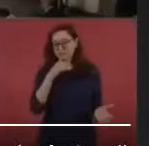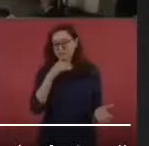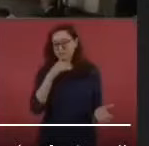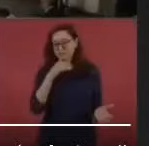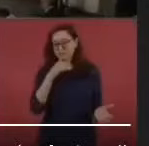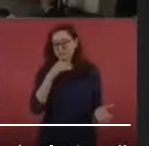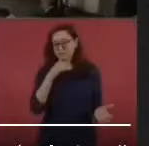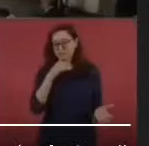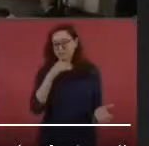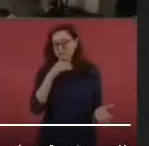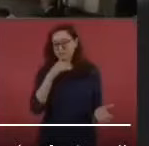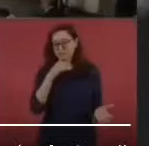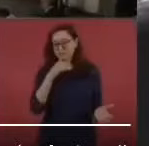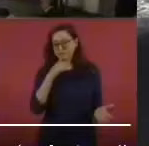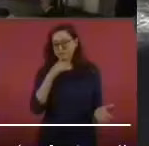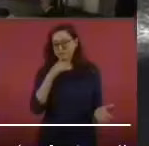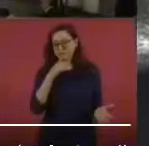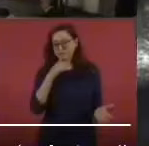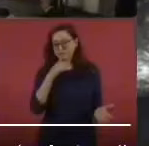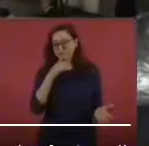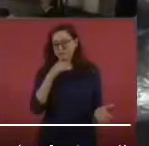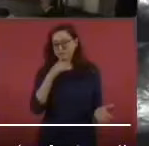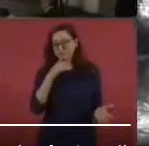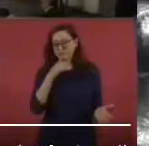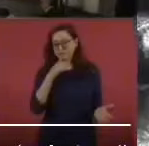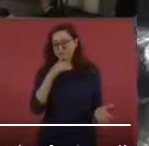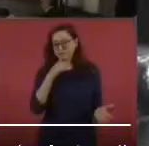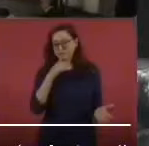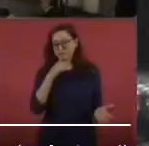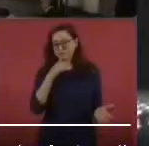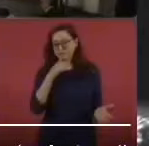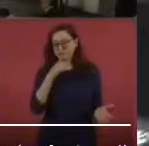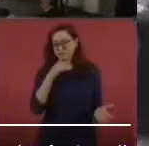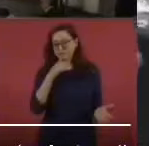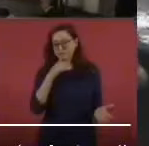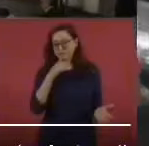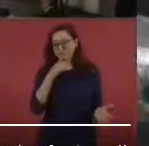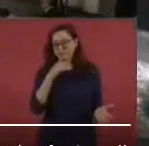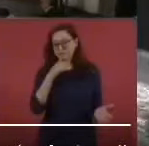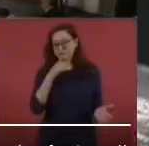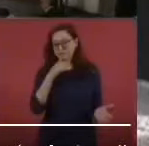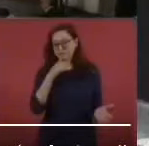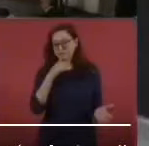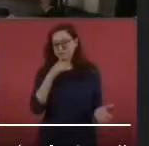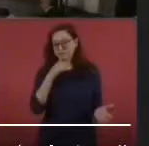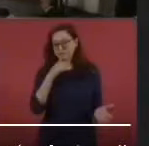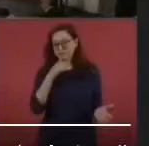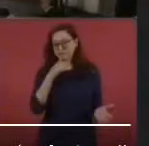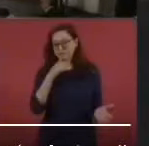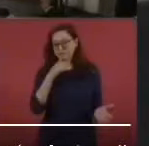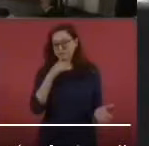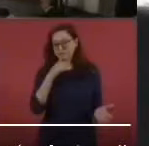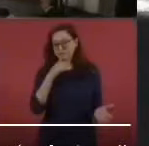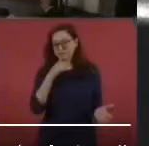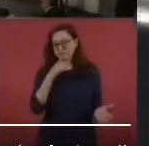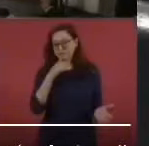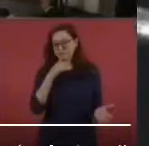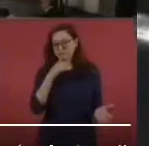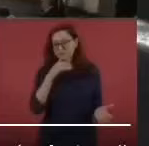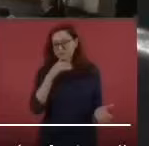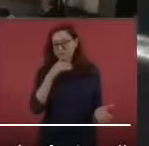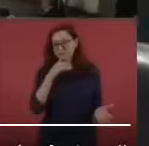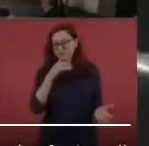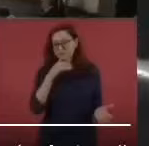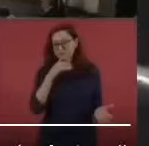acá, Griselda, te mando un abrazo enorme, gracias por estar por aquí. Pues si me lo permiten, vamos a cerrar aquí el tema, estaremos al pendiente de cuál es la respuesta que se puede